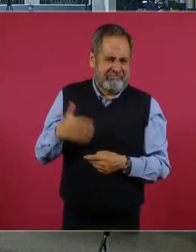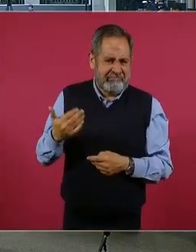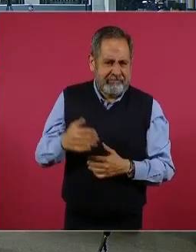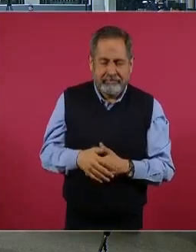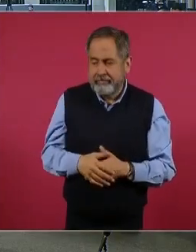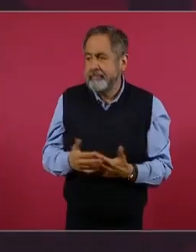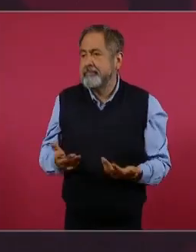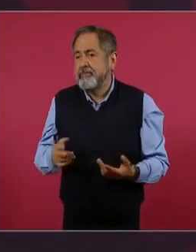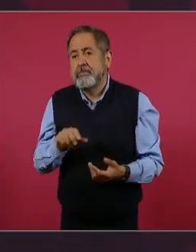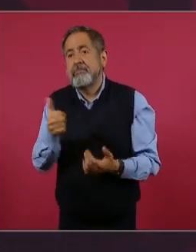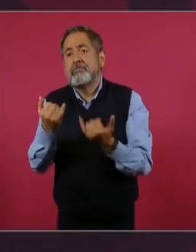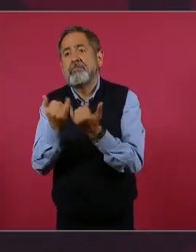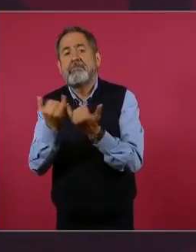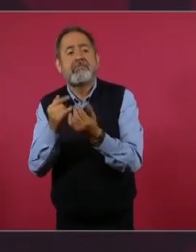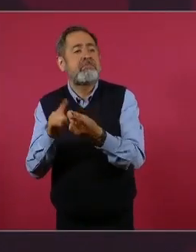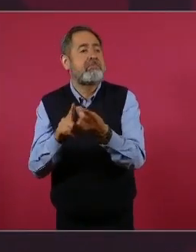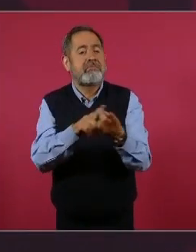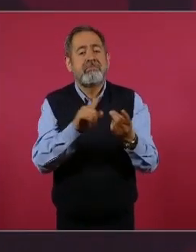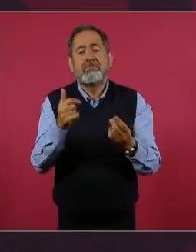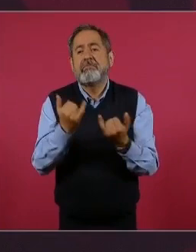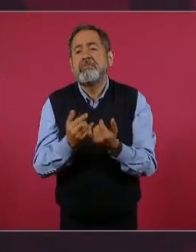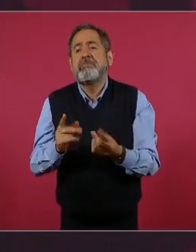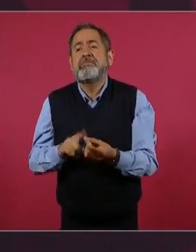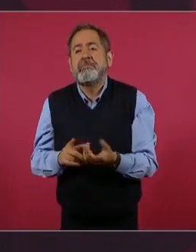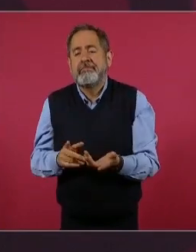¿Dónde lo vas a agarrar, como dirían en el pueblo?